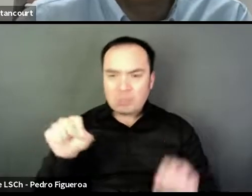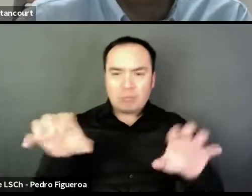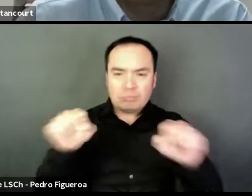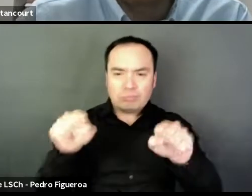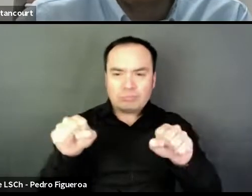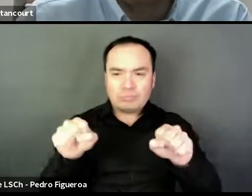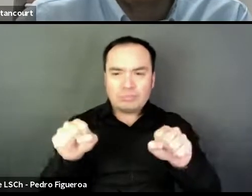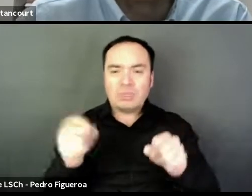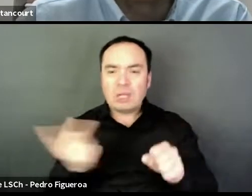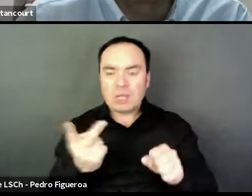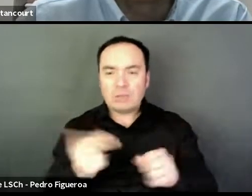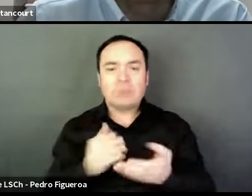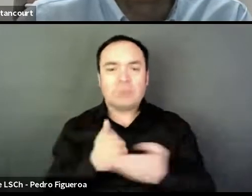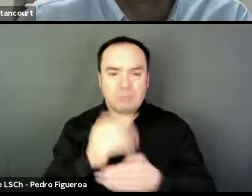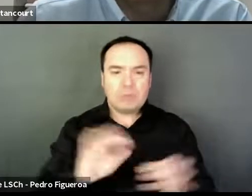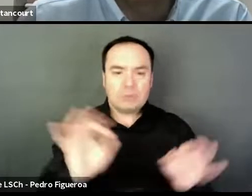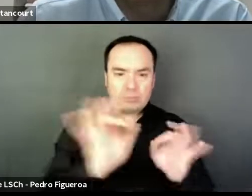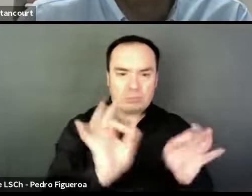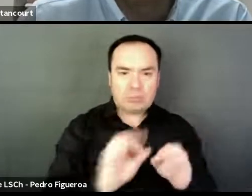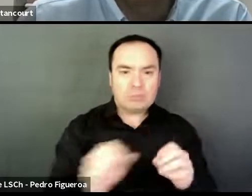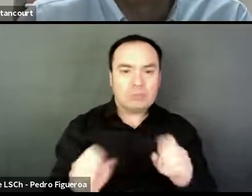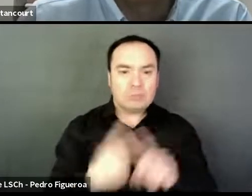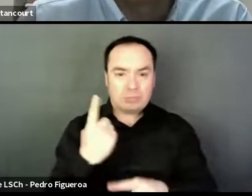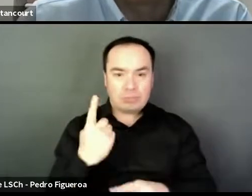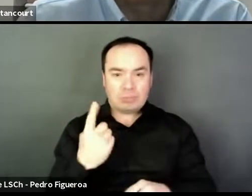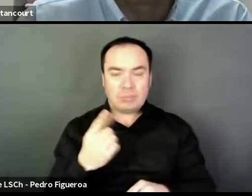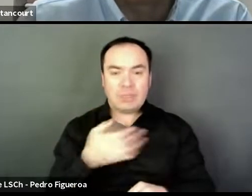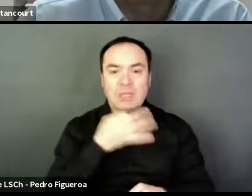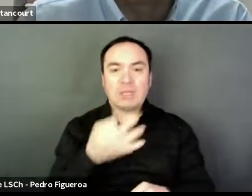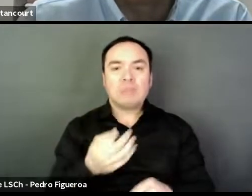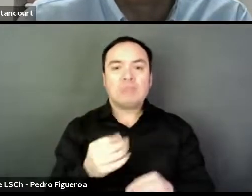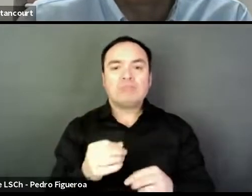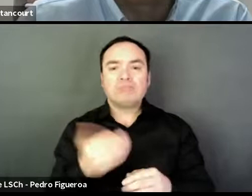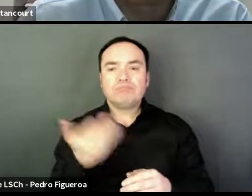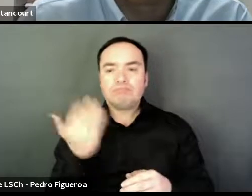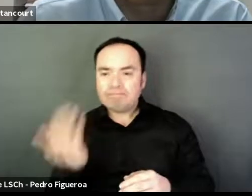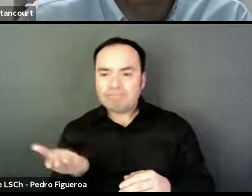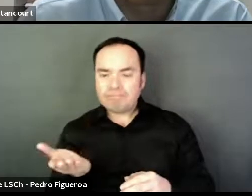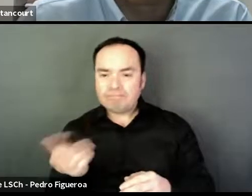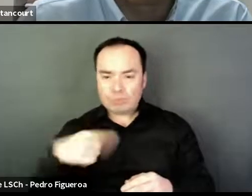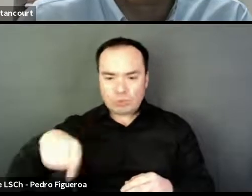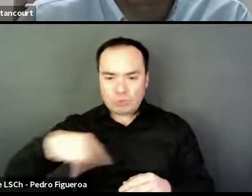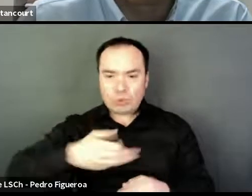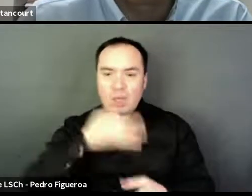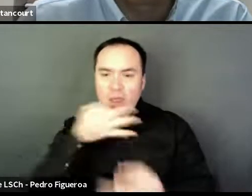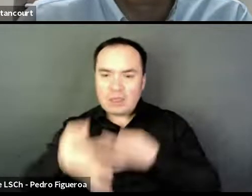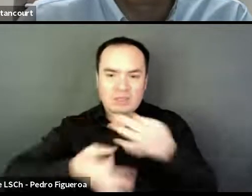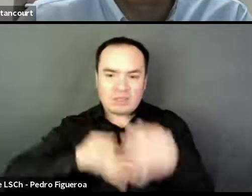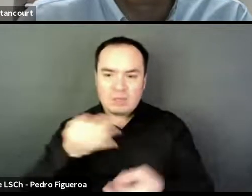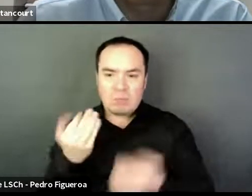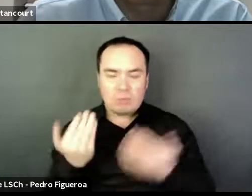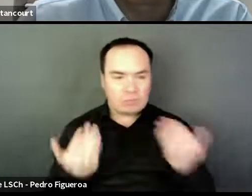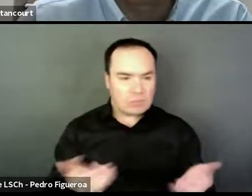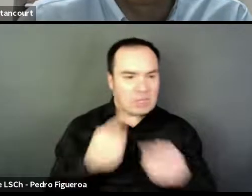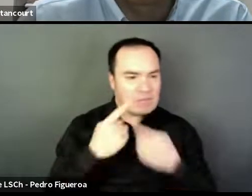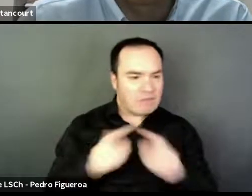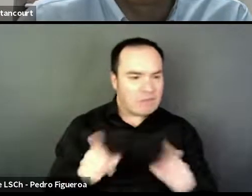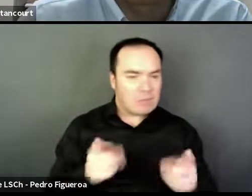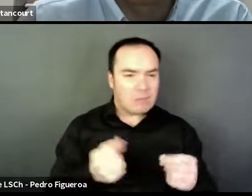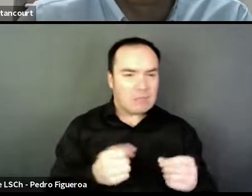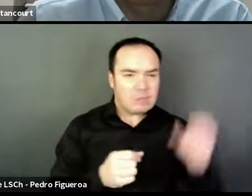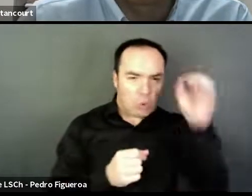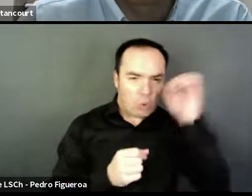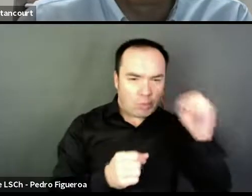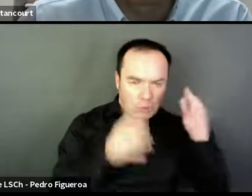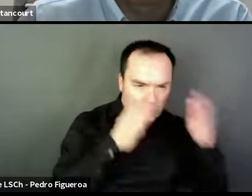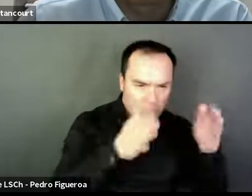empiezo por eso y luego me modo a la tuya en la que decía cuál es la diferencia que estamos planteando y poniendo las personas desde dos perspectivas diferentes no